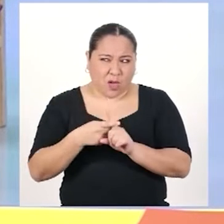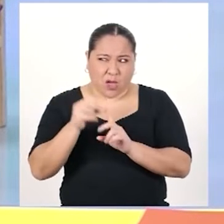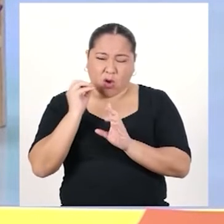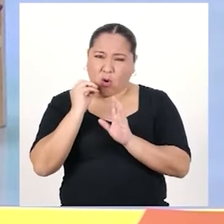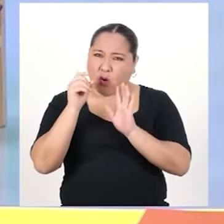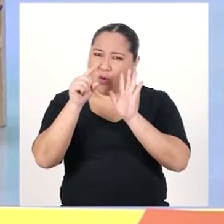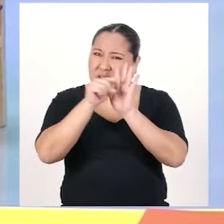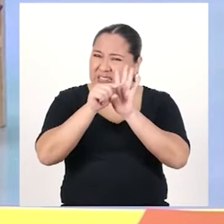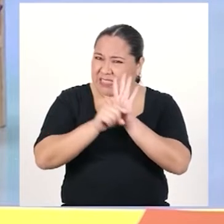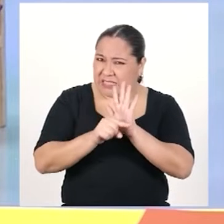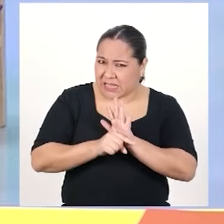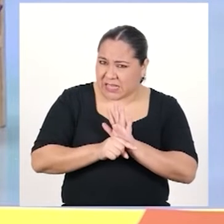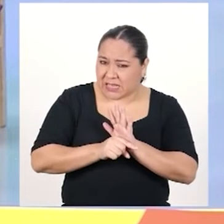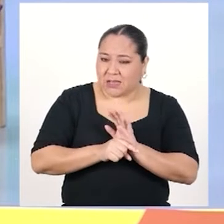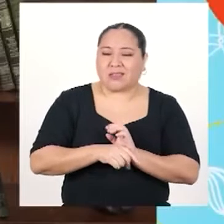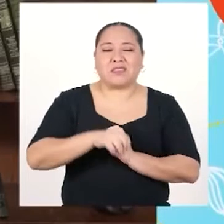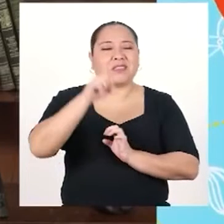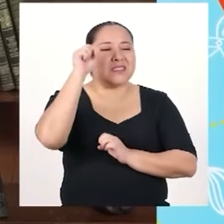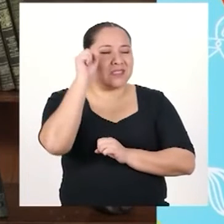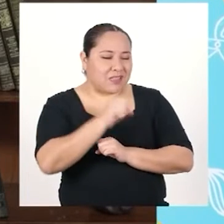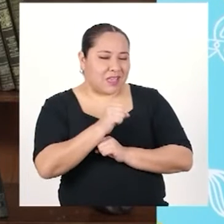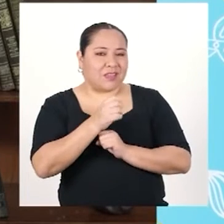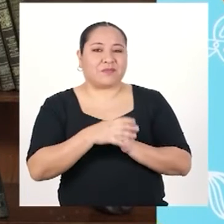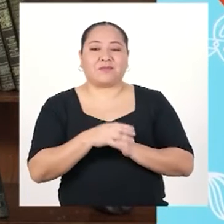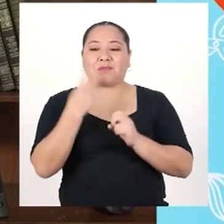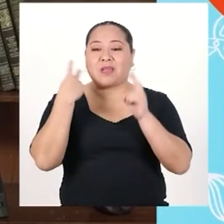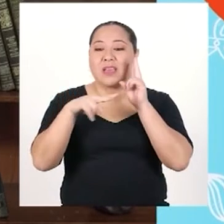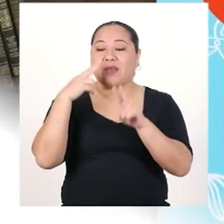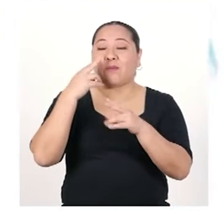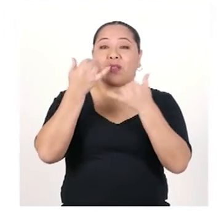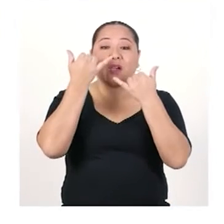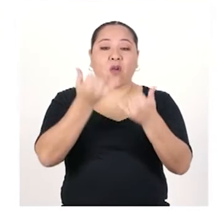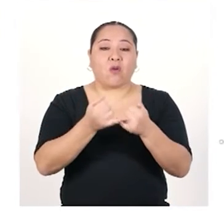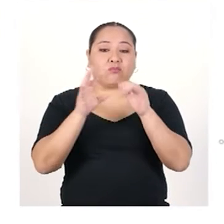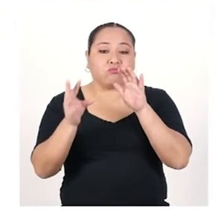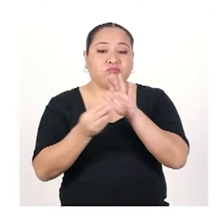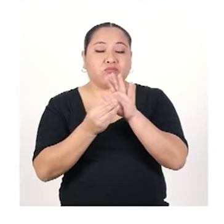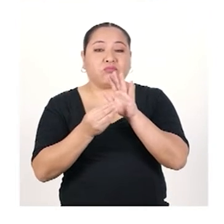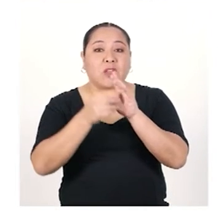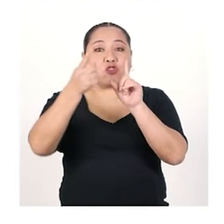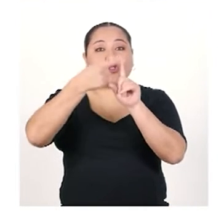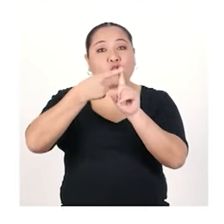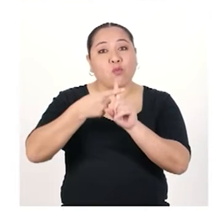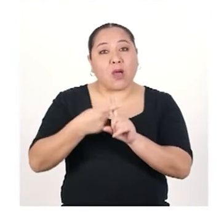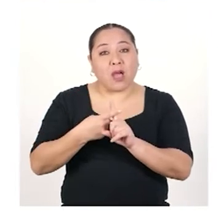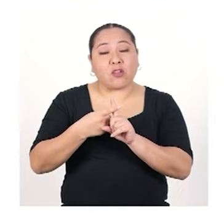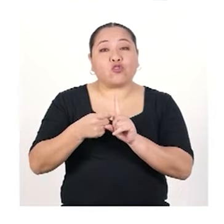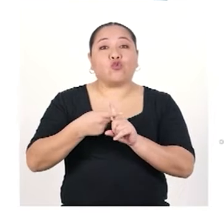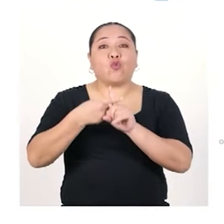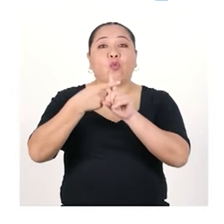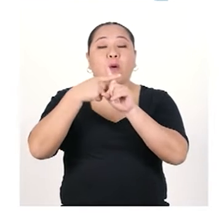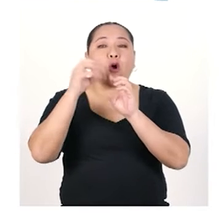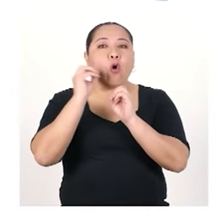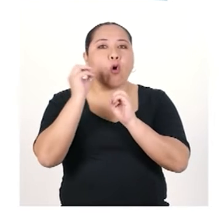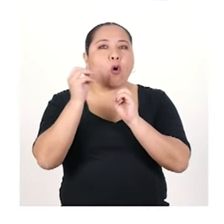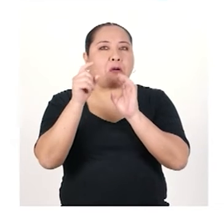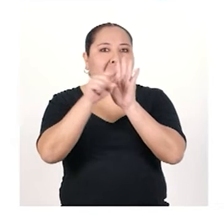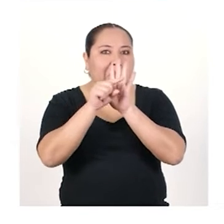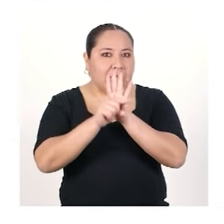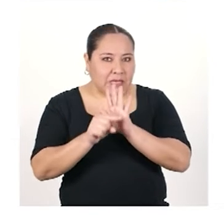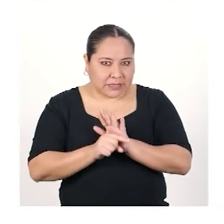sumar o restar? Claro que sí. Veremos ahora la adición y sustracción de fracciones para